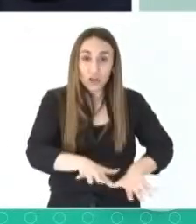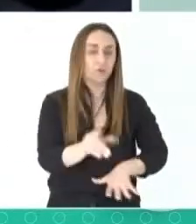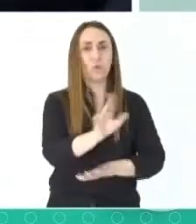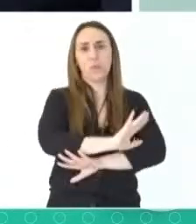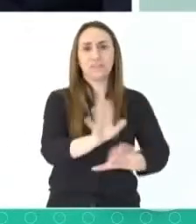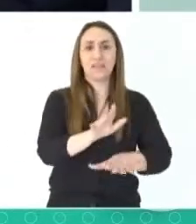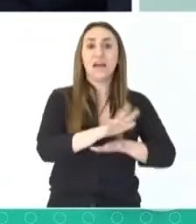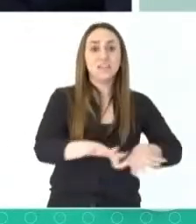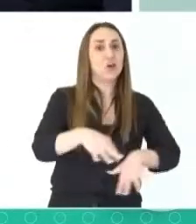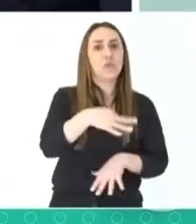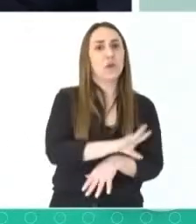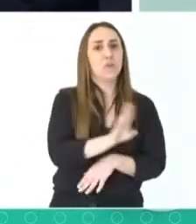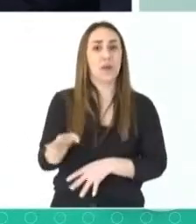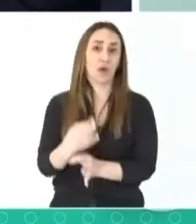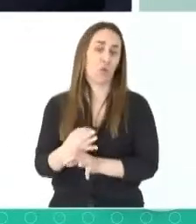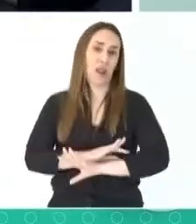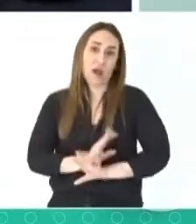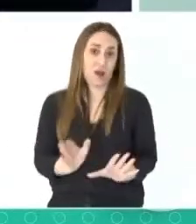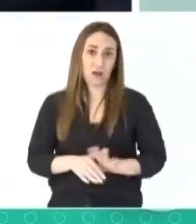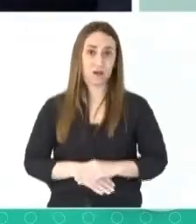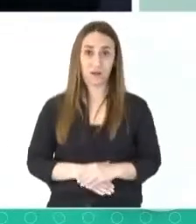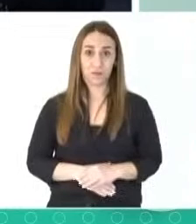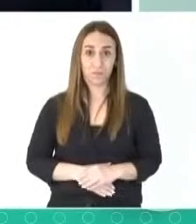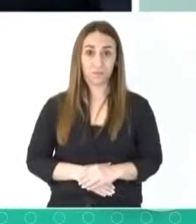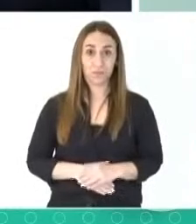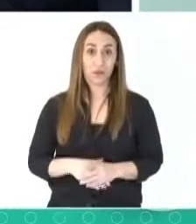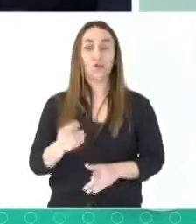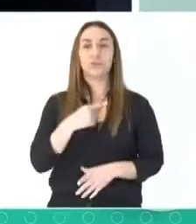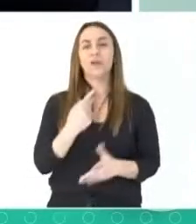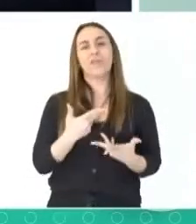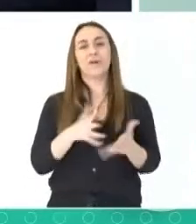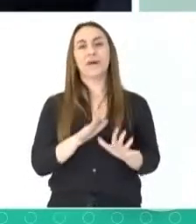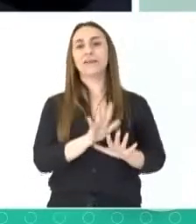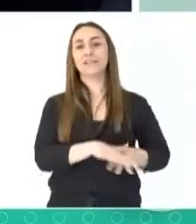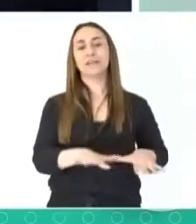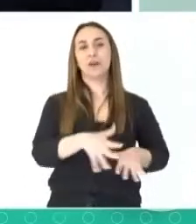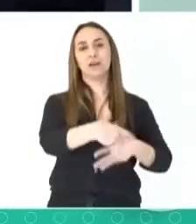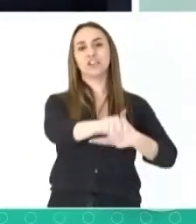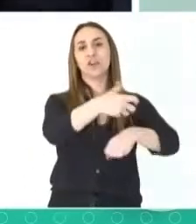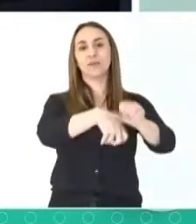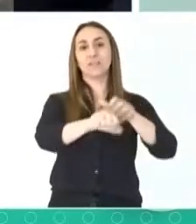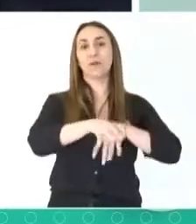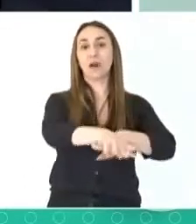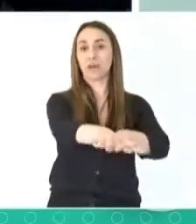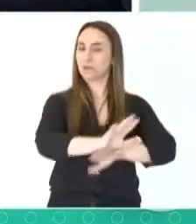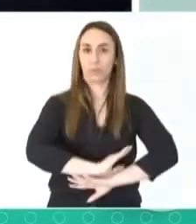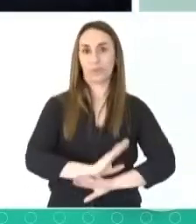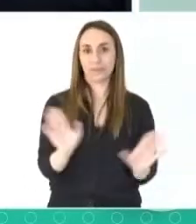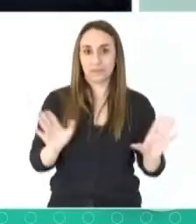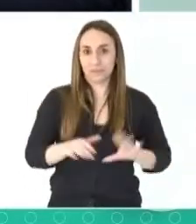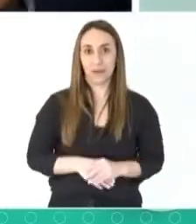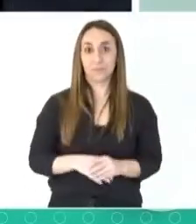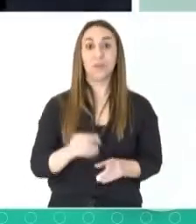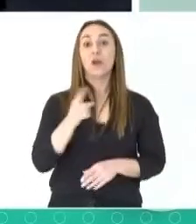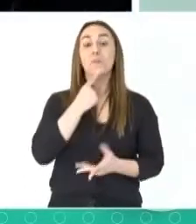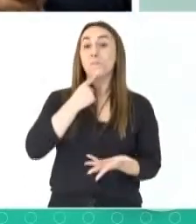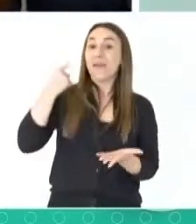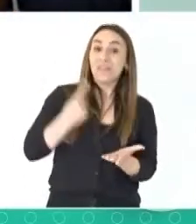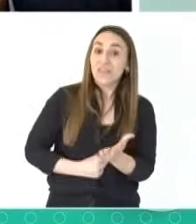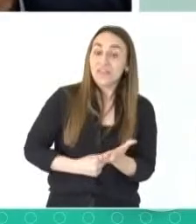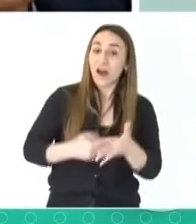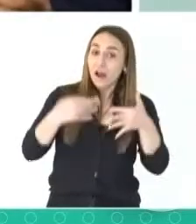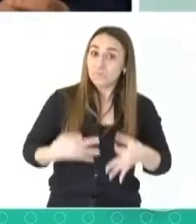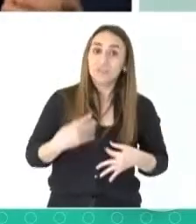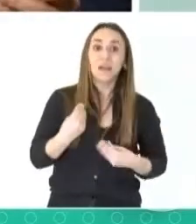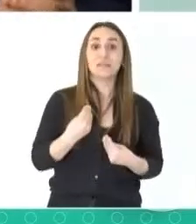contraprestación que es que los chicos est en la escuela no vamos a permitir que los chicos no estén en la escuela nuestra mejor política Social es el trabajo